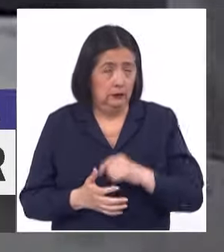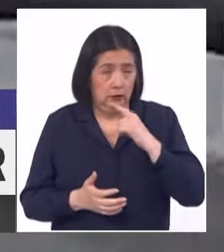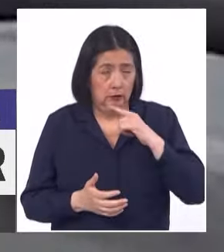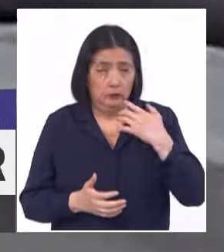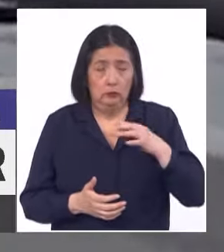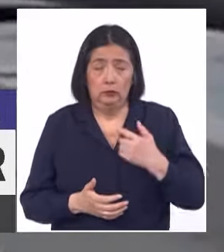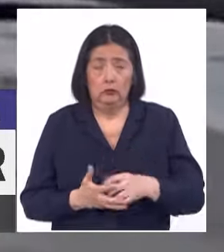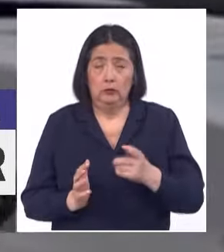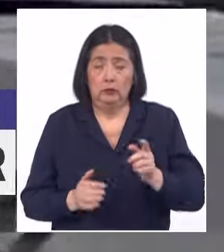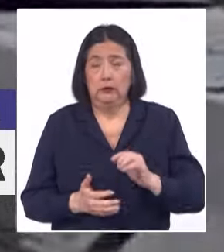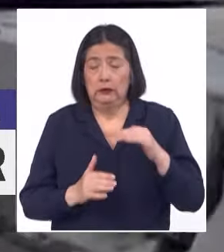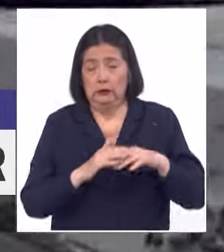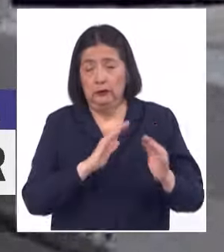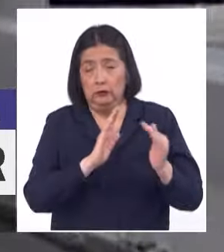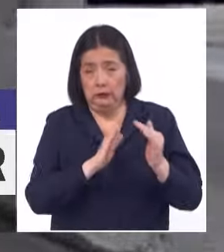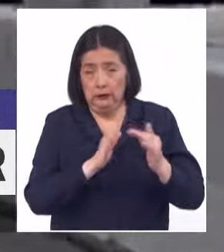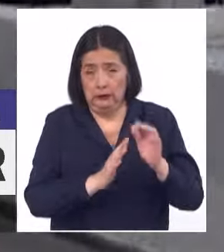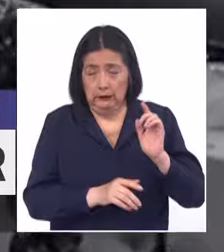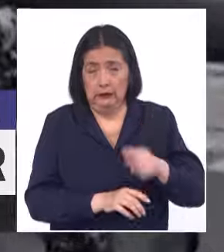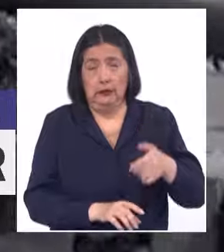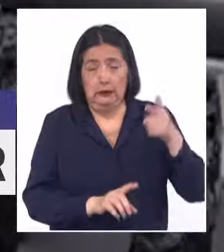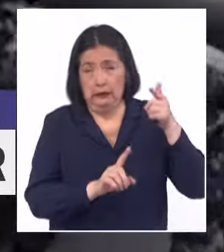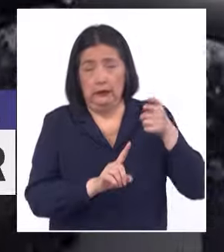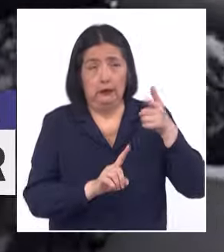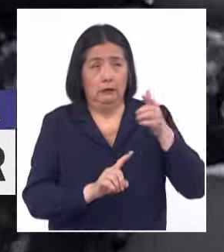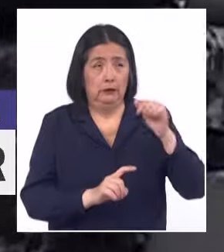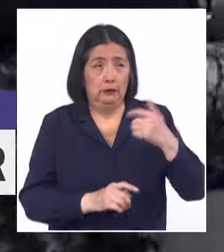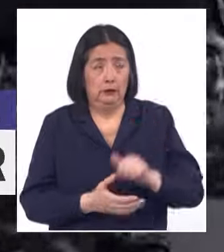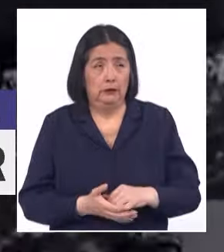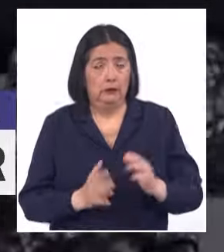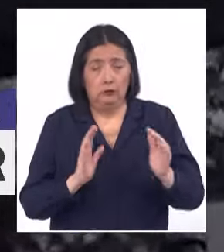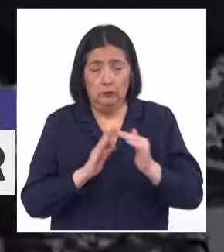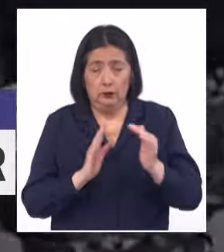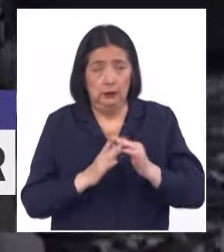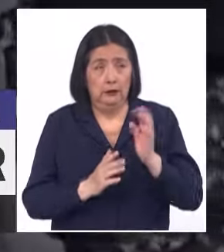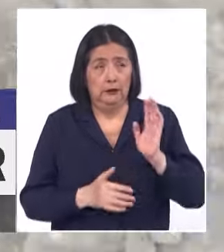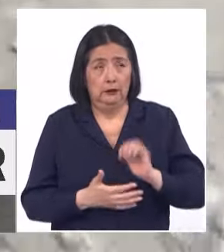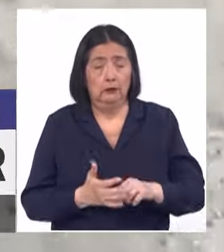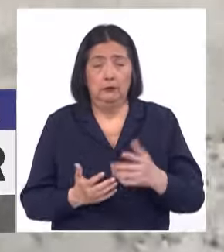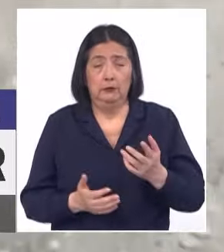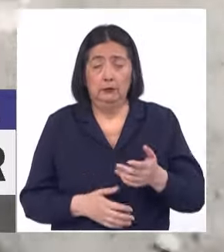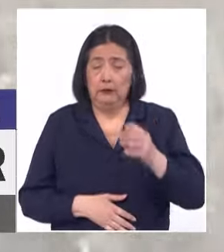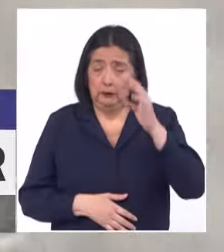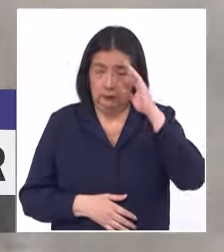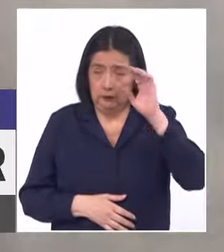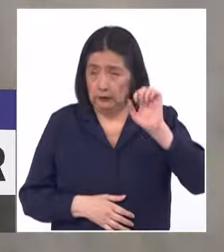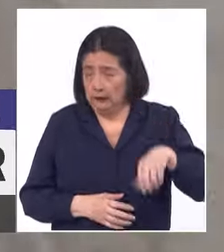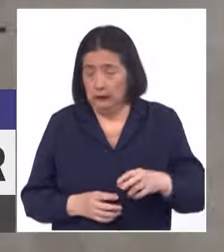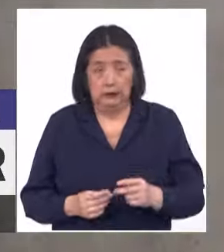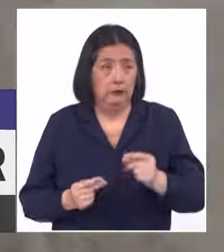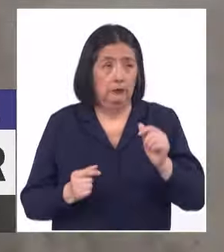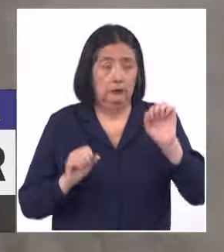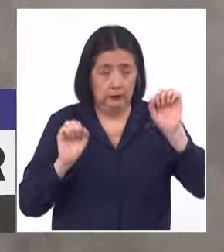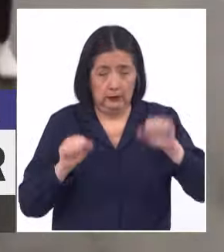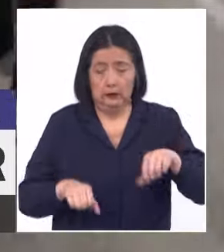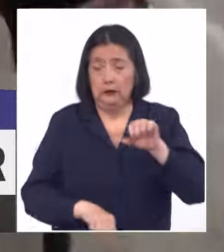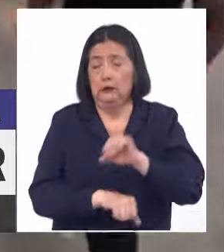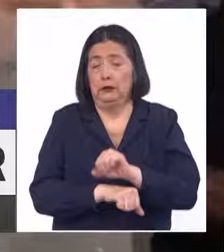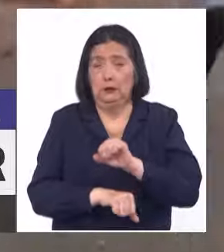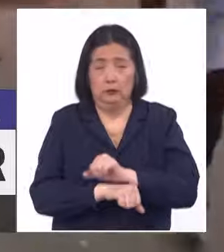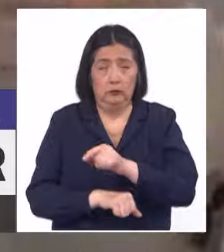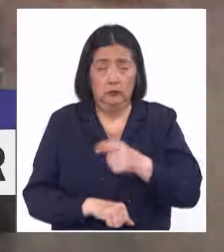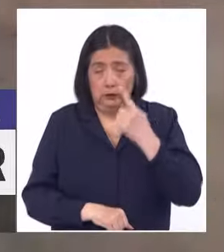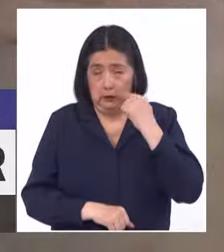un atentado en su vivienda donde le dispararon a su vivienda, pero felizmente la policía actuó rápidamente y logró detener